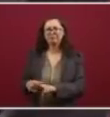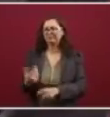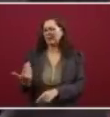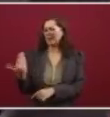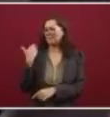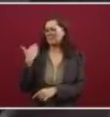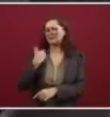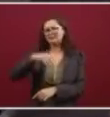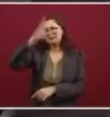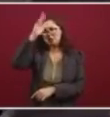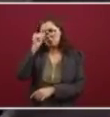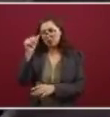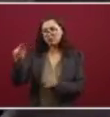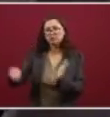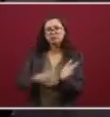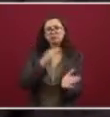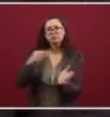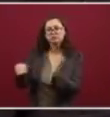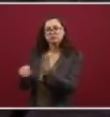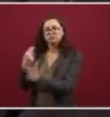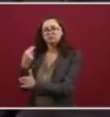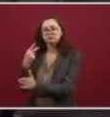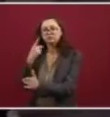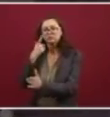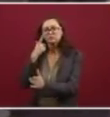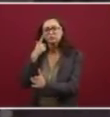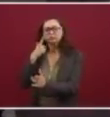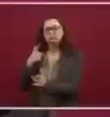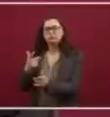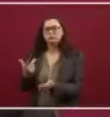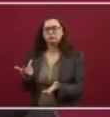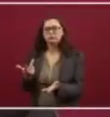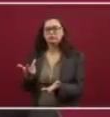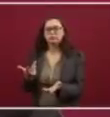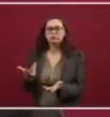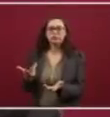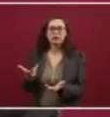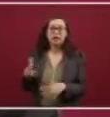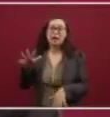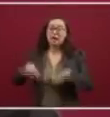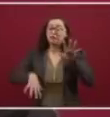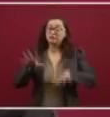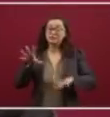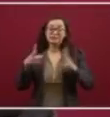unos días, nada más que a veces son tantas las